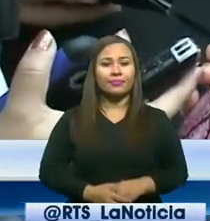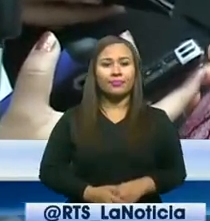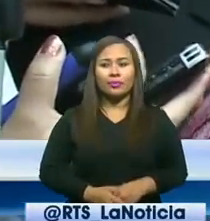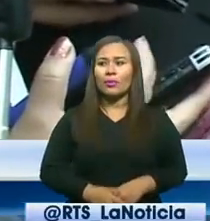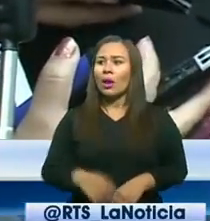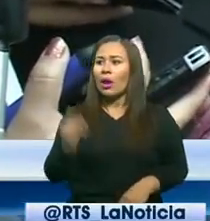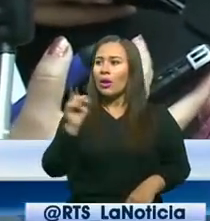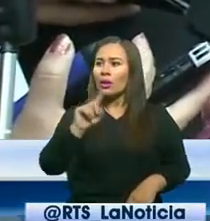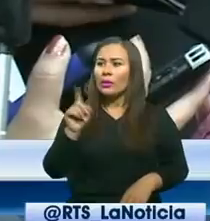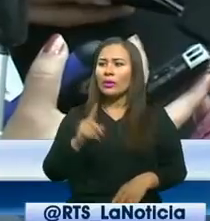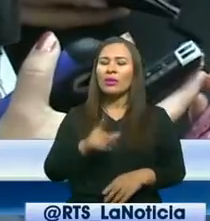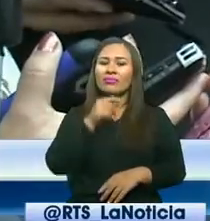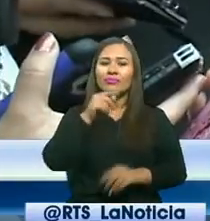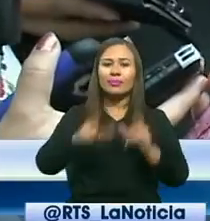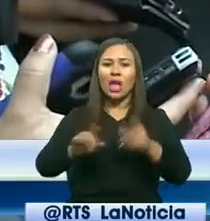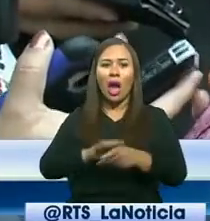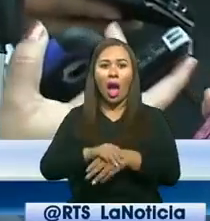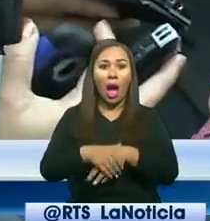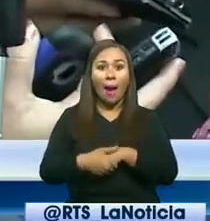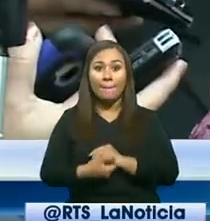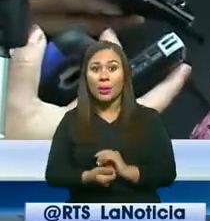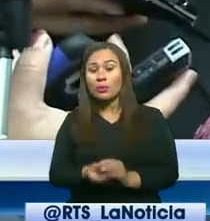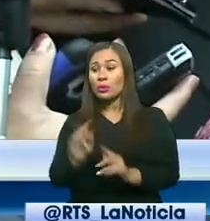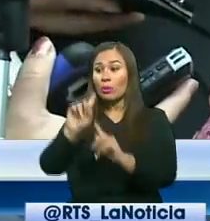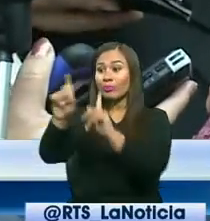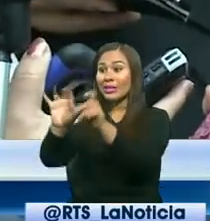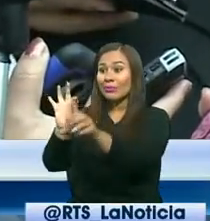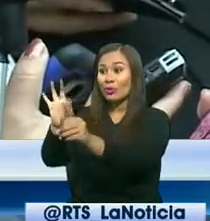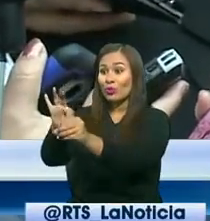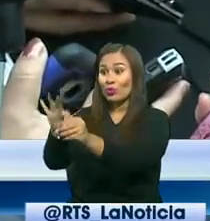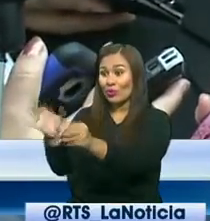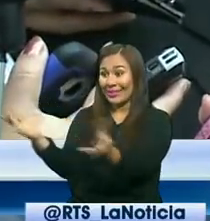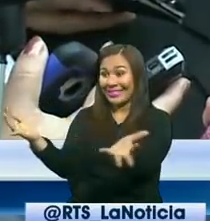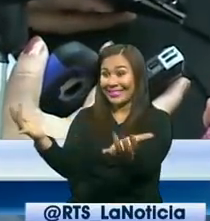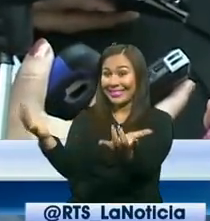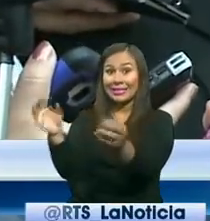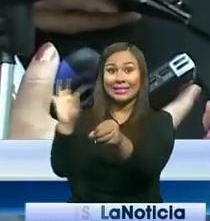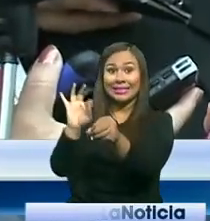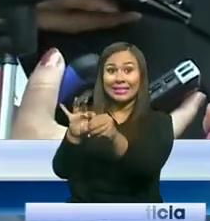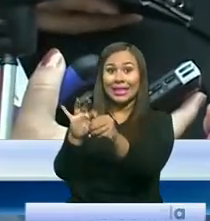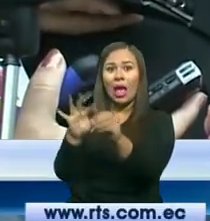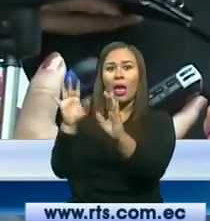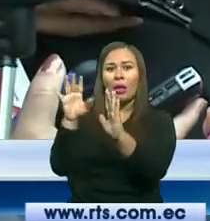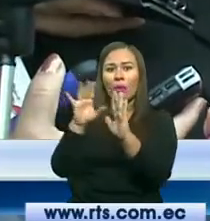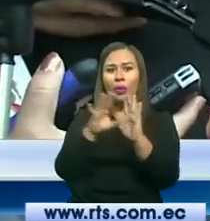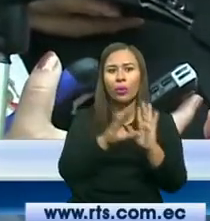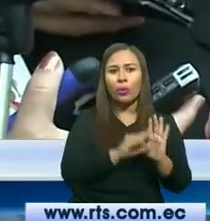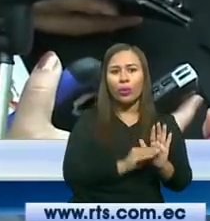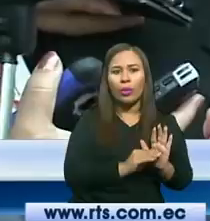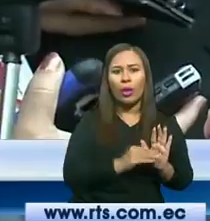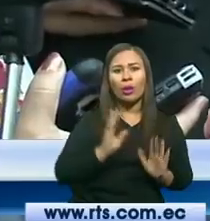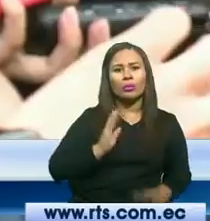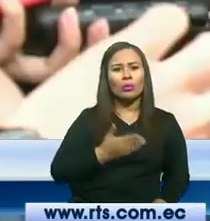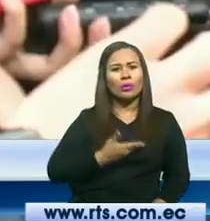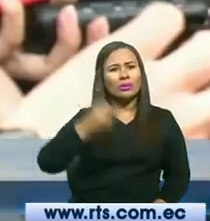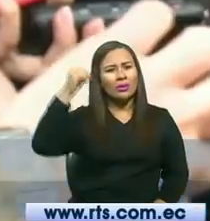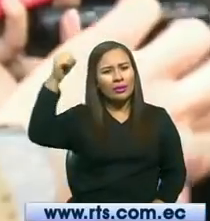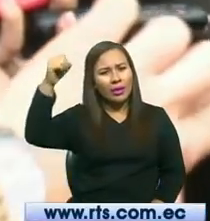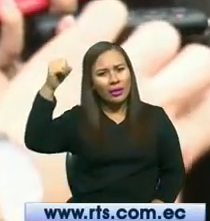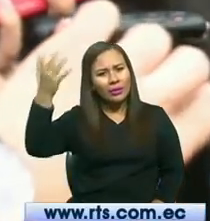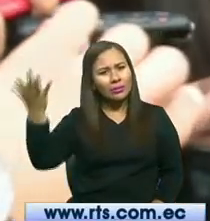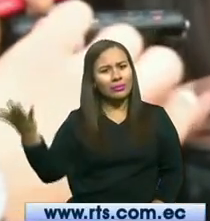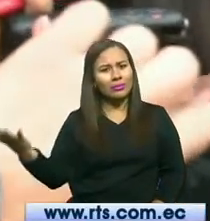utilice mañosamente una consulta popular para intentar disminuir nuestros derechos. Me parece